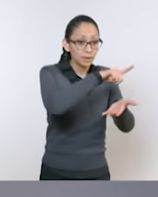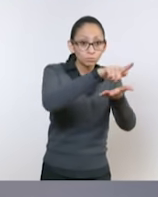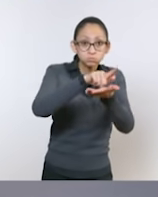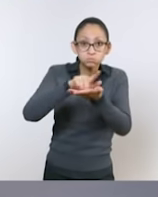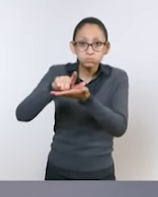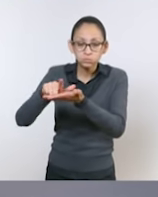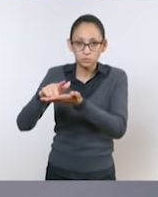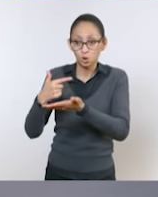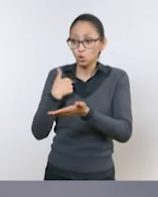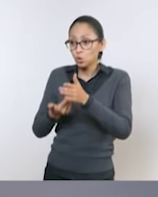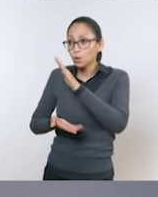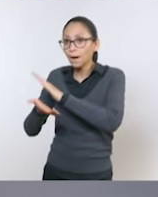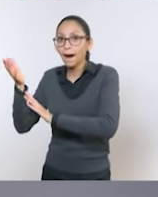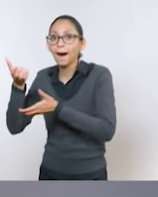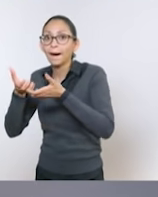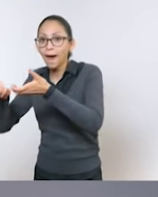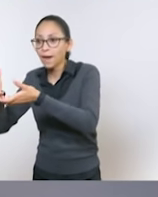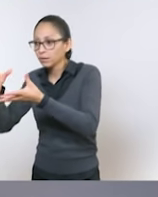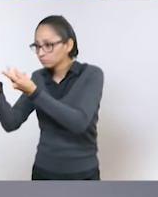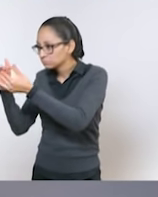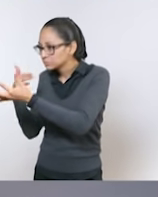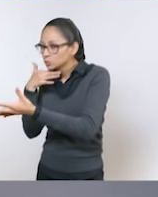al regresar de la calle.